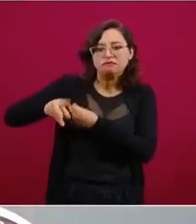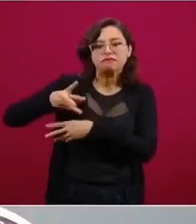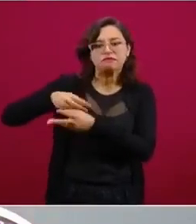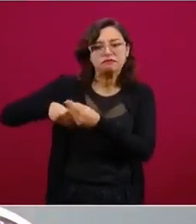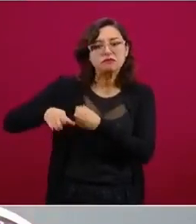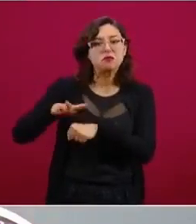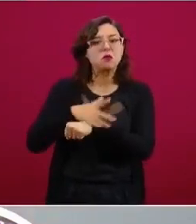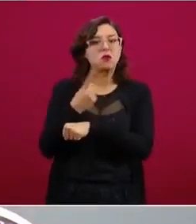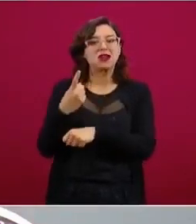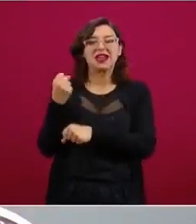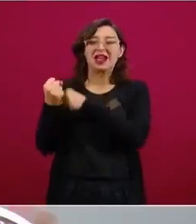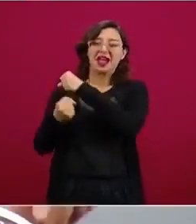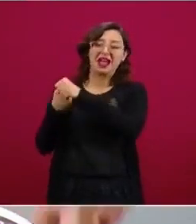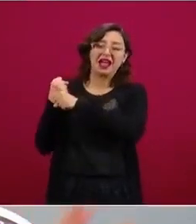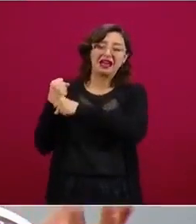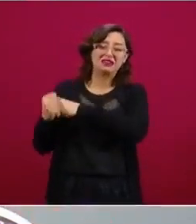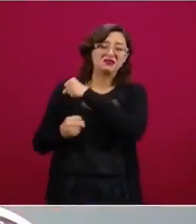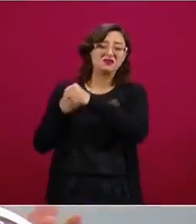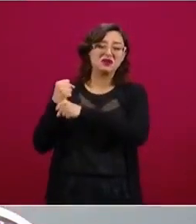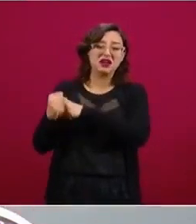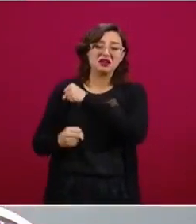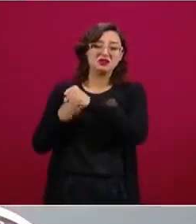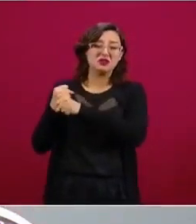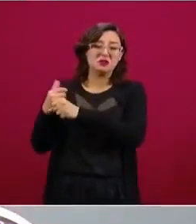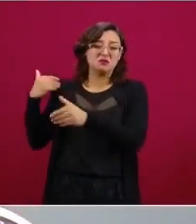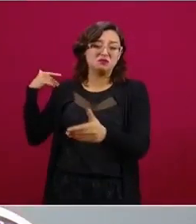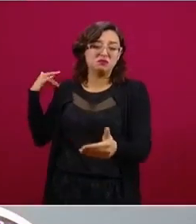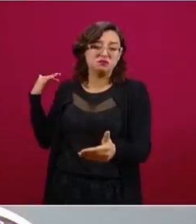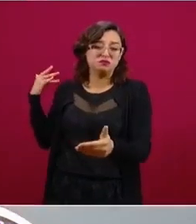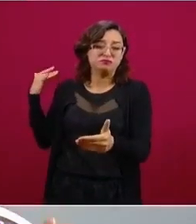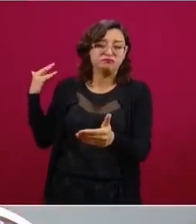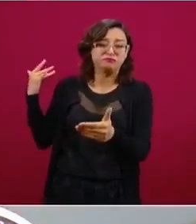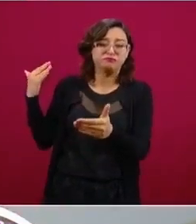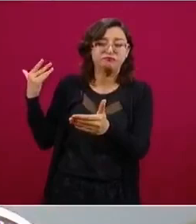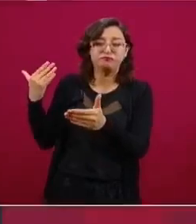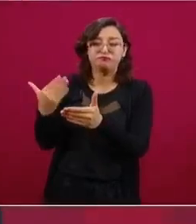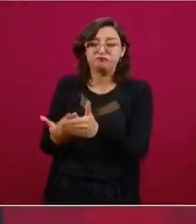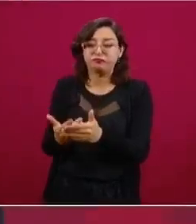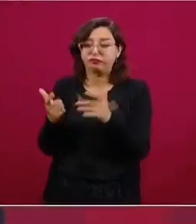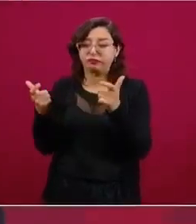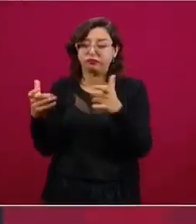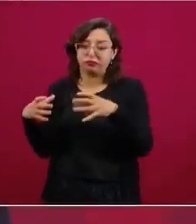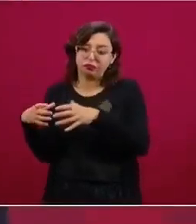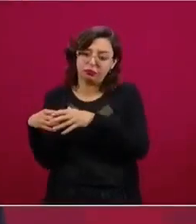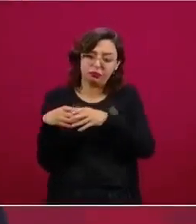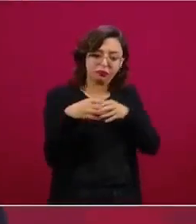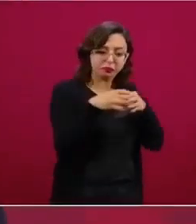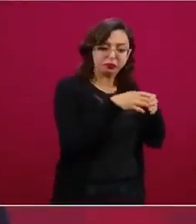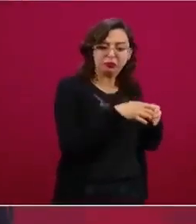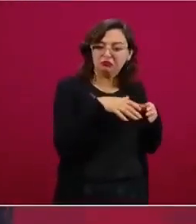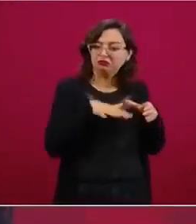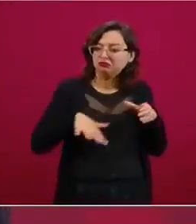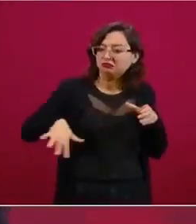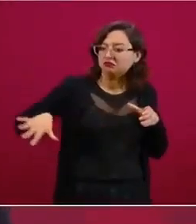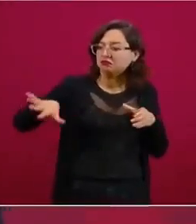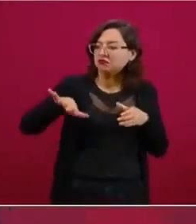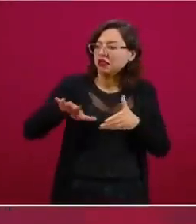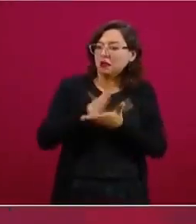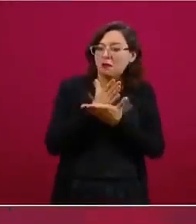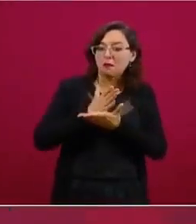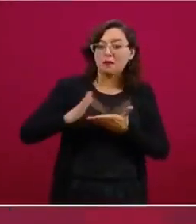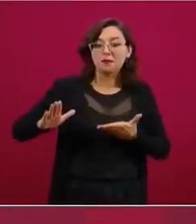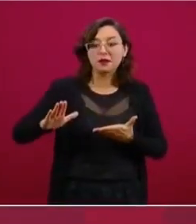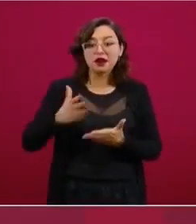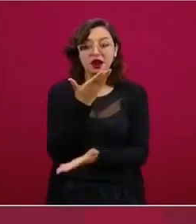muchos años, décadas, en un modelo económico y social que ha concentrado la riqueza. No podemos cegarnos a que